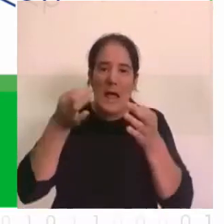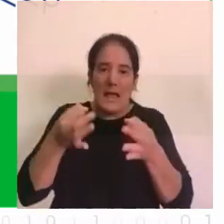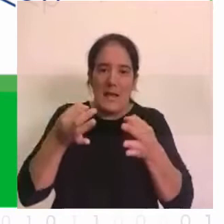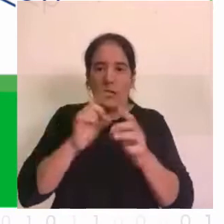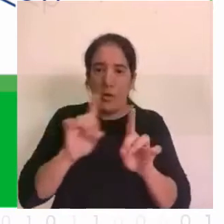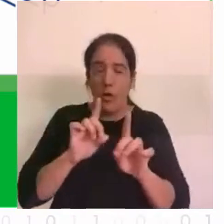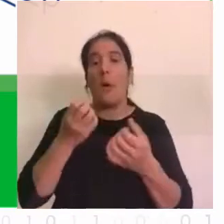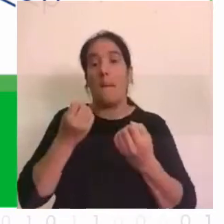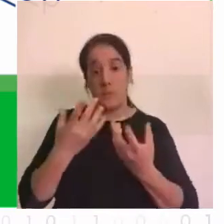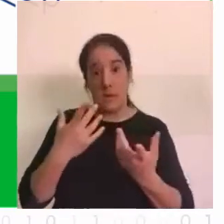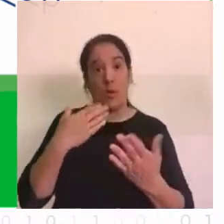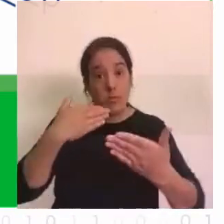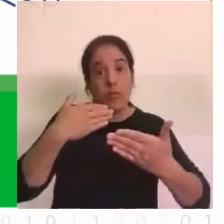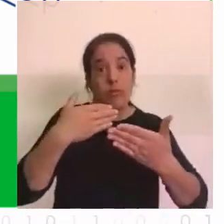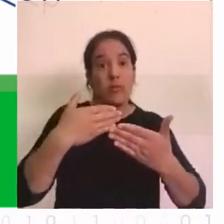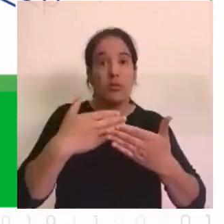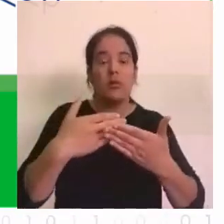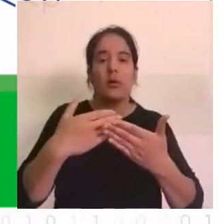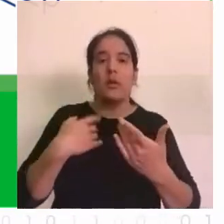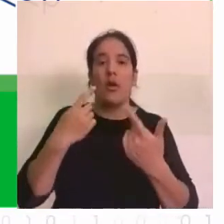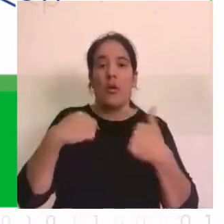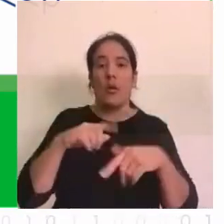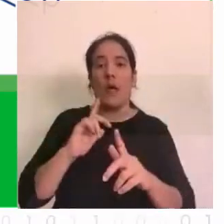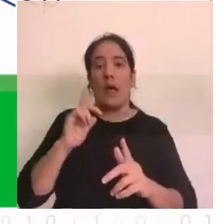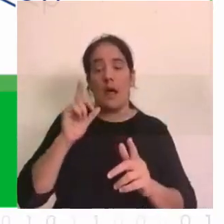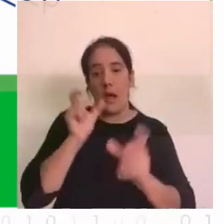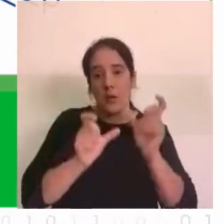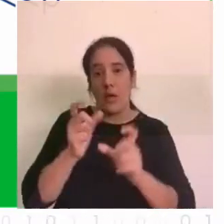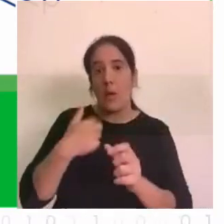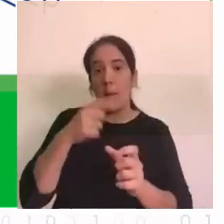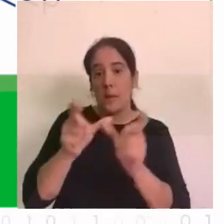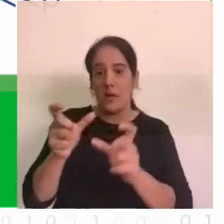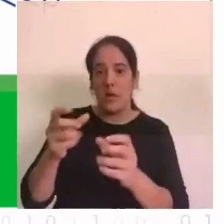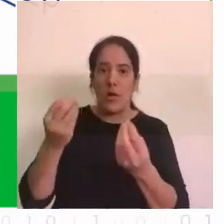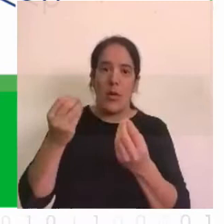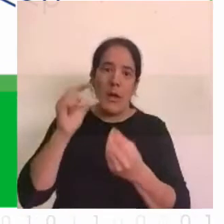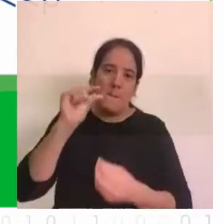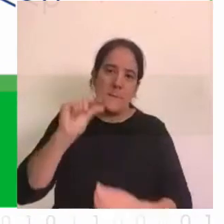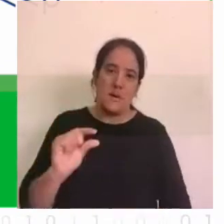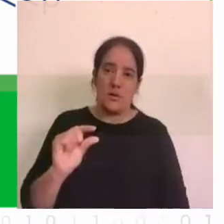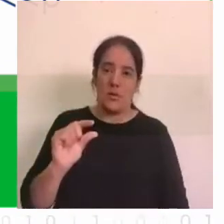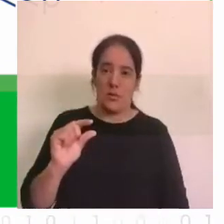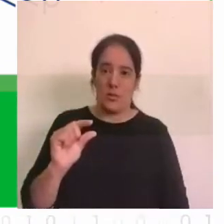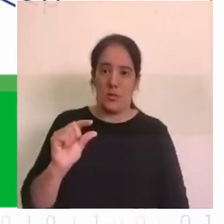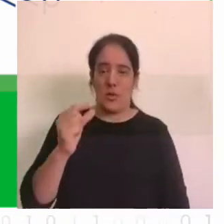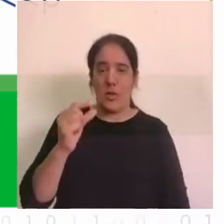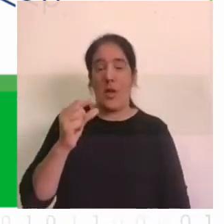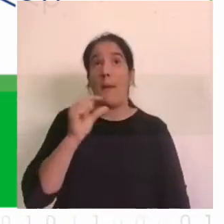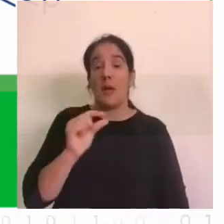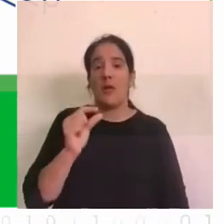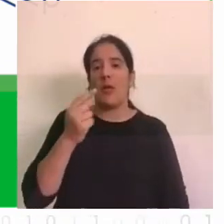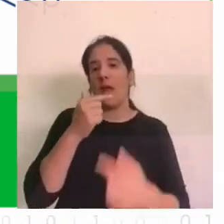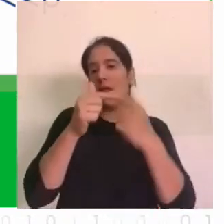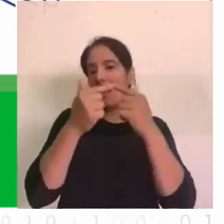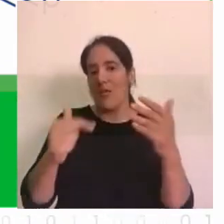datos genómicos es que en general la cantidad de individuos es muchísimo menor que la cantidad de variables. Entonces, eso desde el punto de vista de la estadística